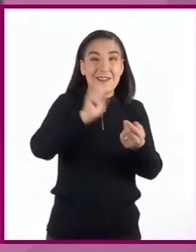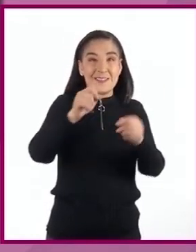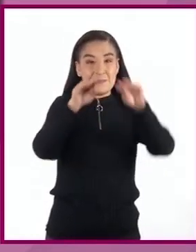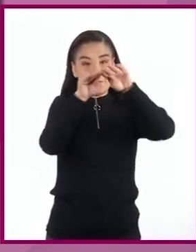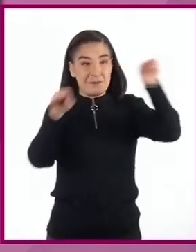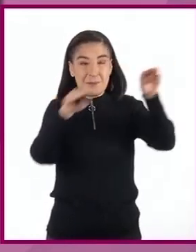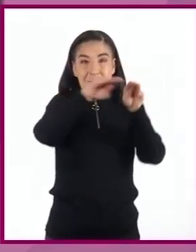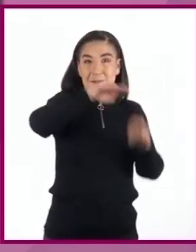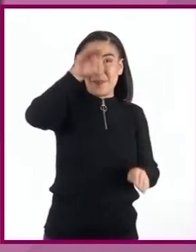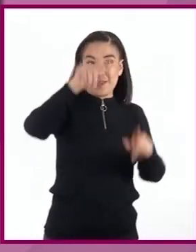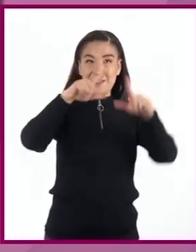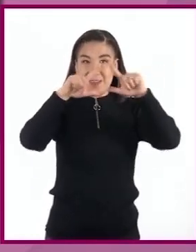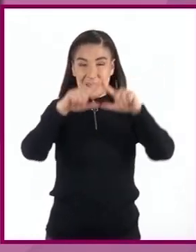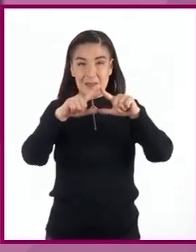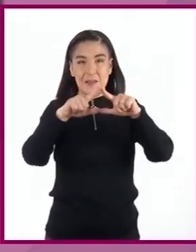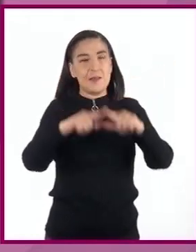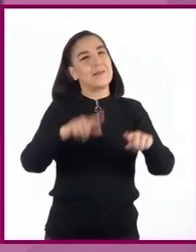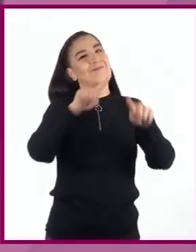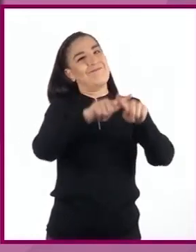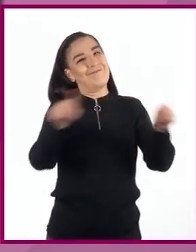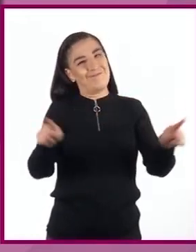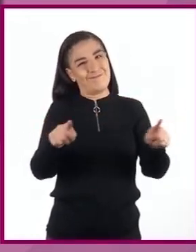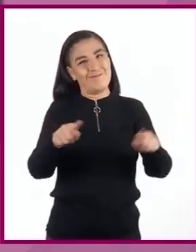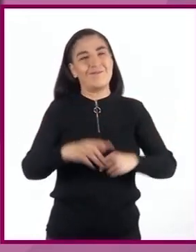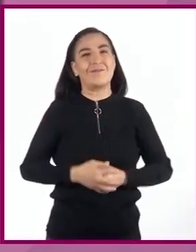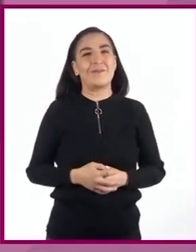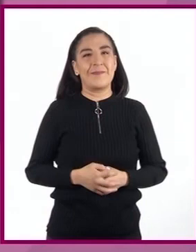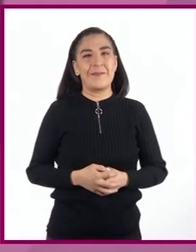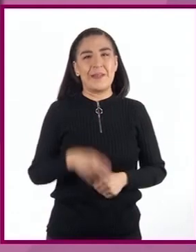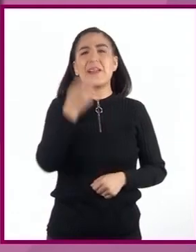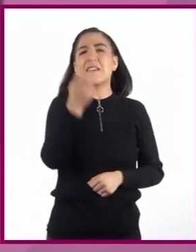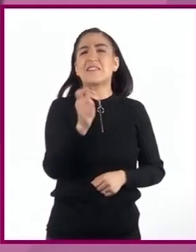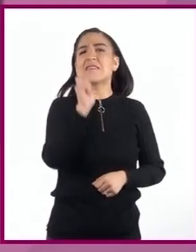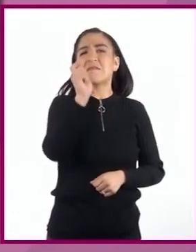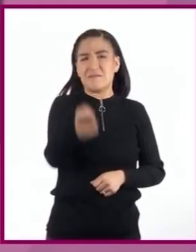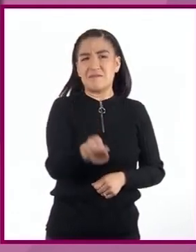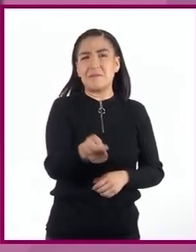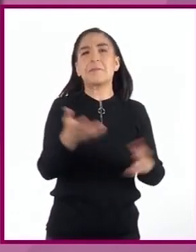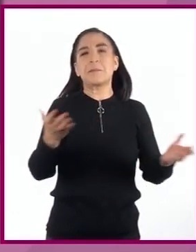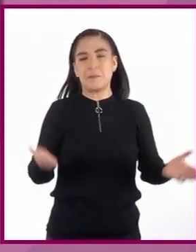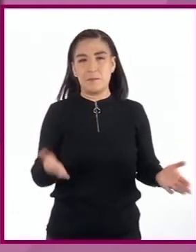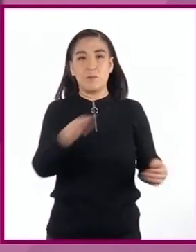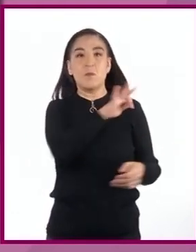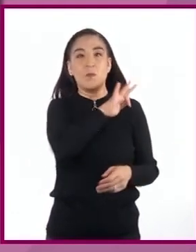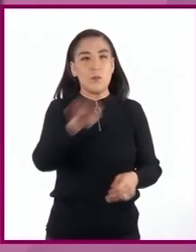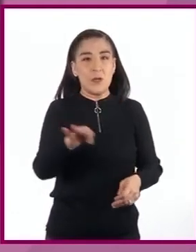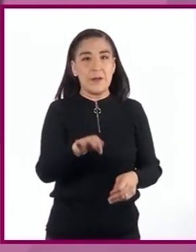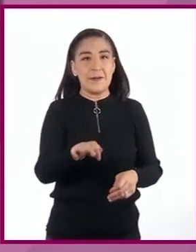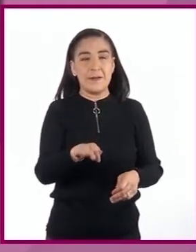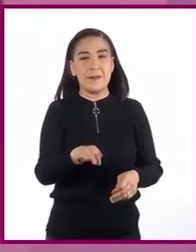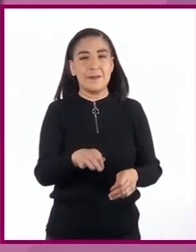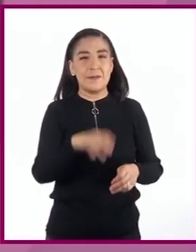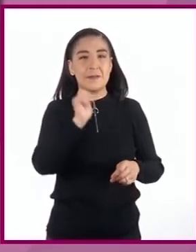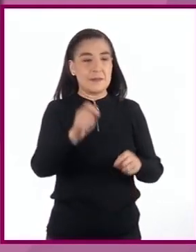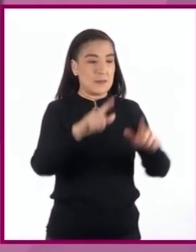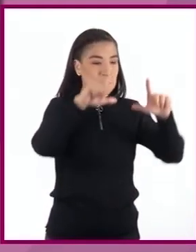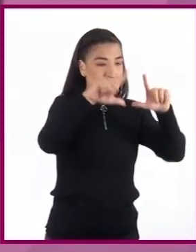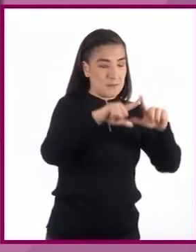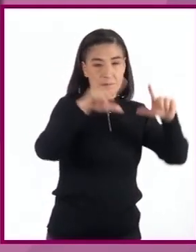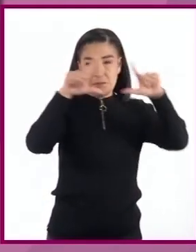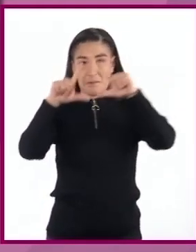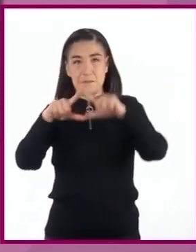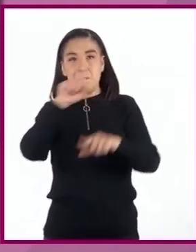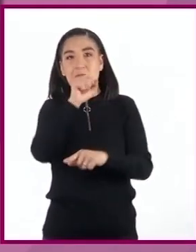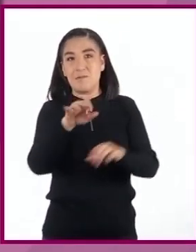lados correspondientes son diferentes. Esto es, se pueden tener dos triángulos iguales en